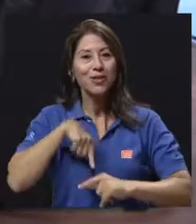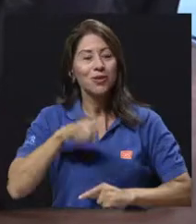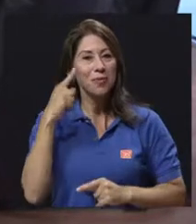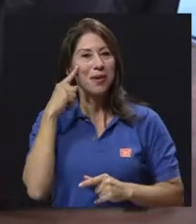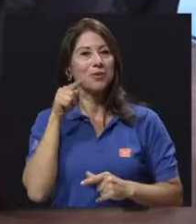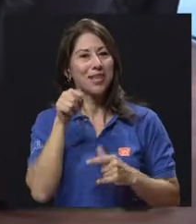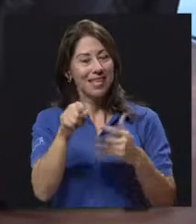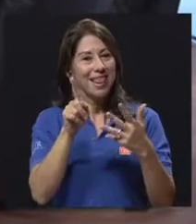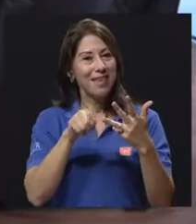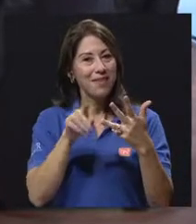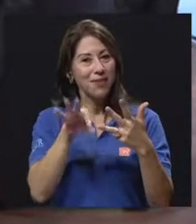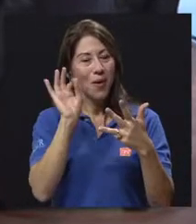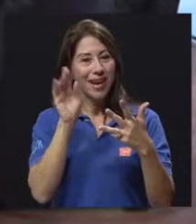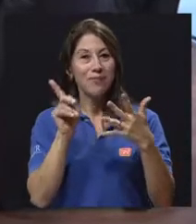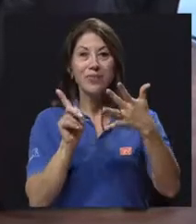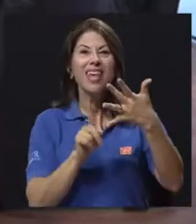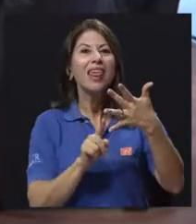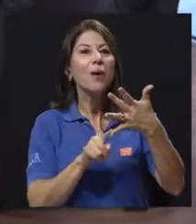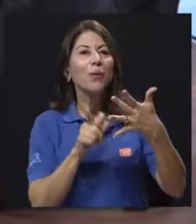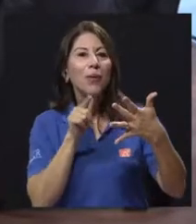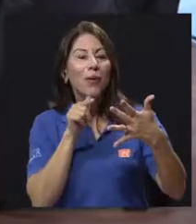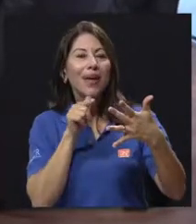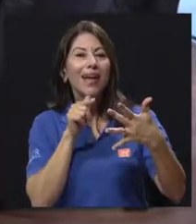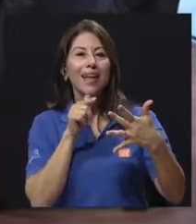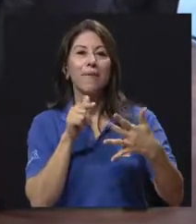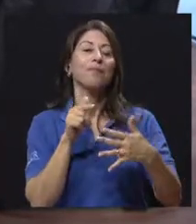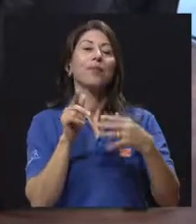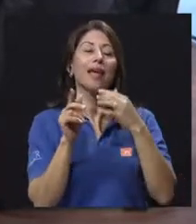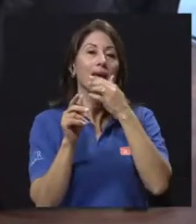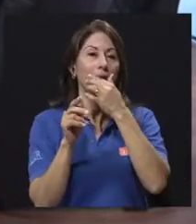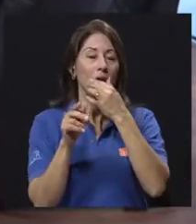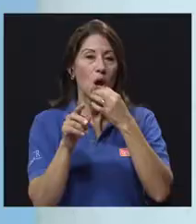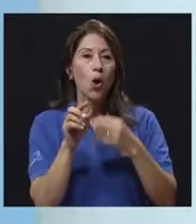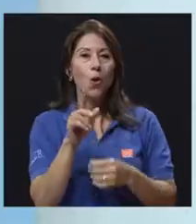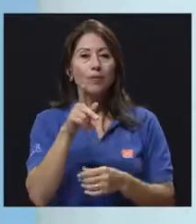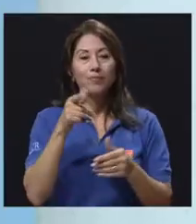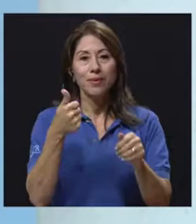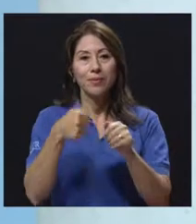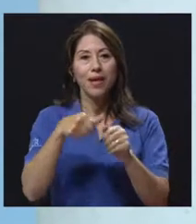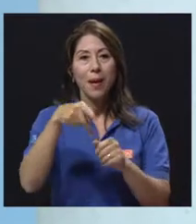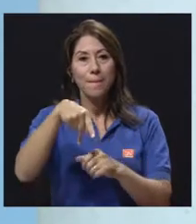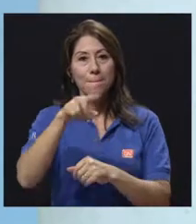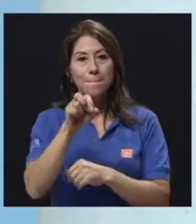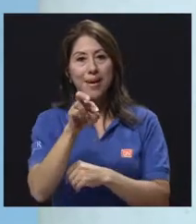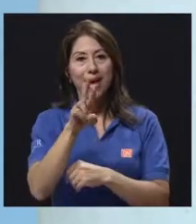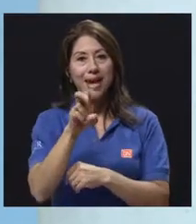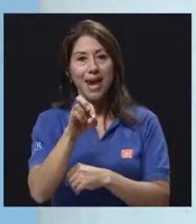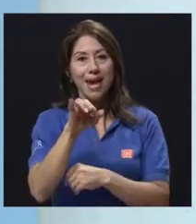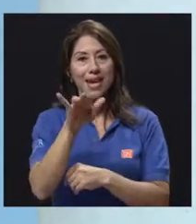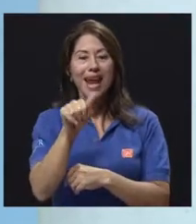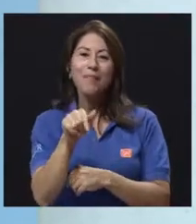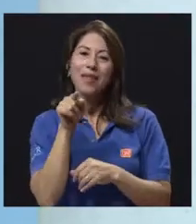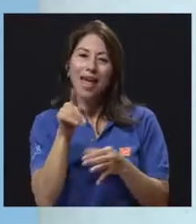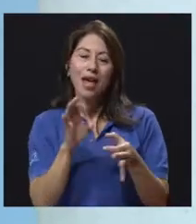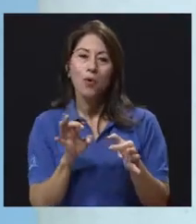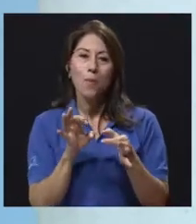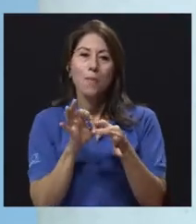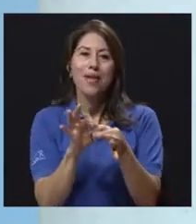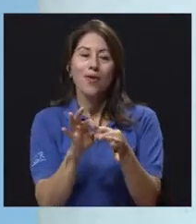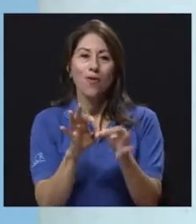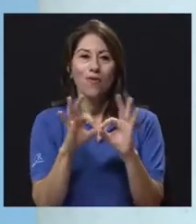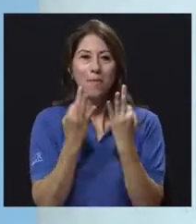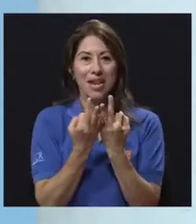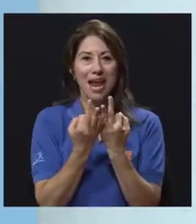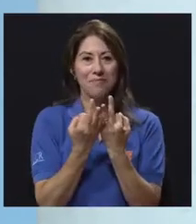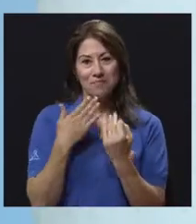que, queda uno. Que ver. Queda uno. Y don Randall Pereira, ahí hay un vínculo familiar, digamos,